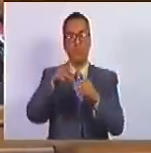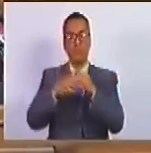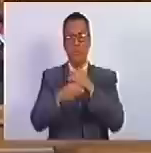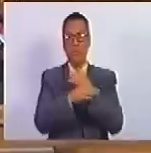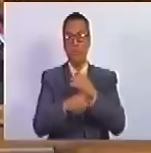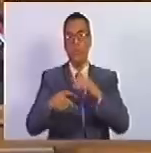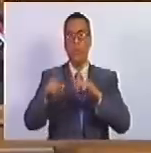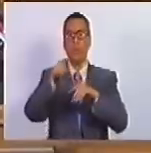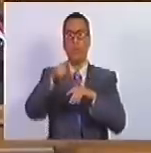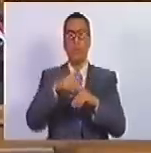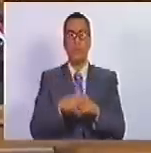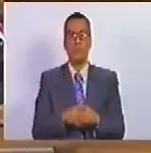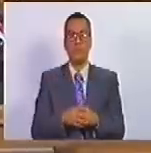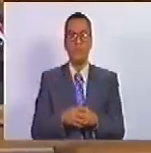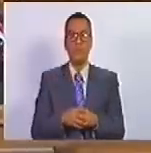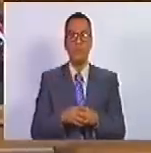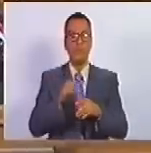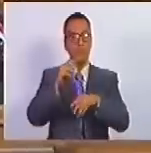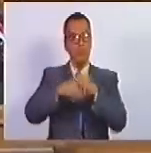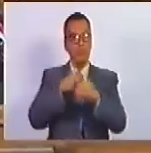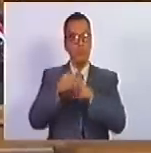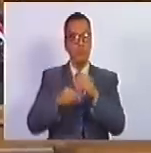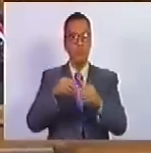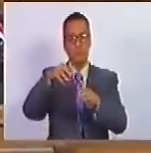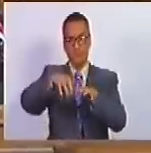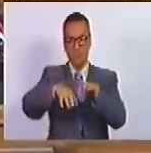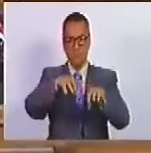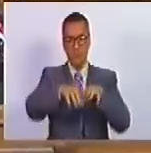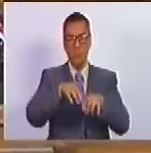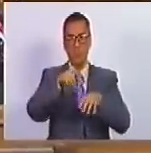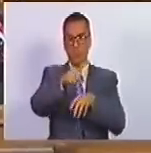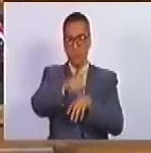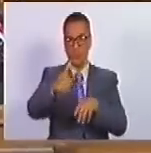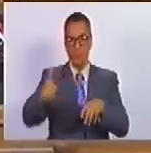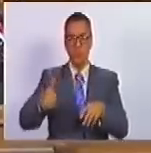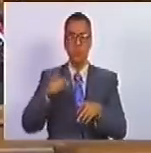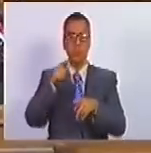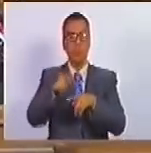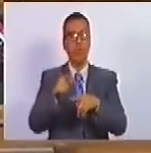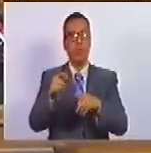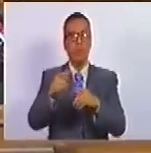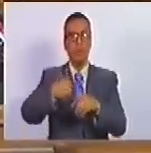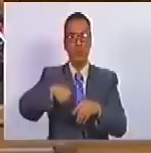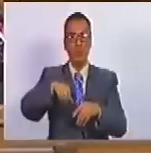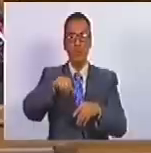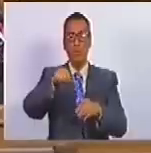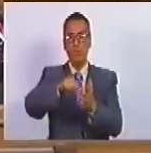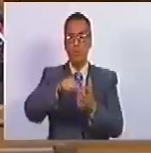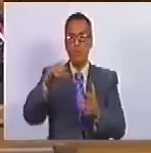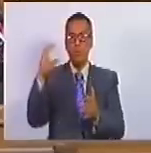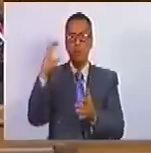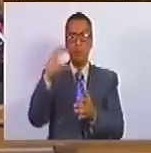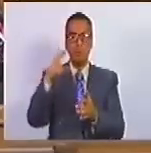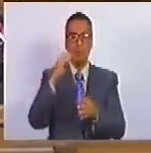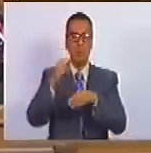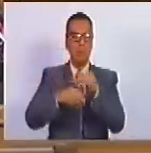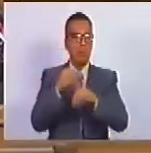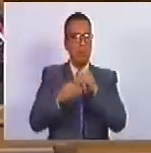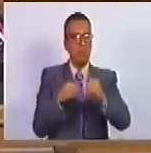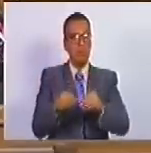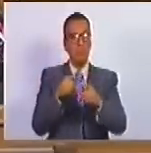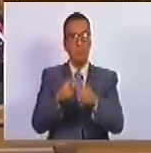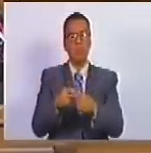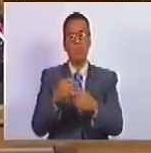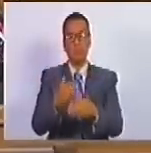y municipal, ubicados en la jurisdicción de cada estado y del distrito capital, que sean realizadas en calidad